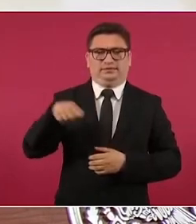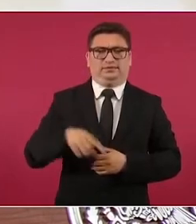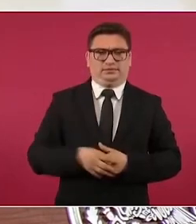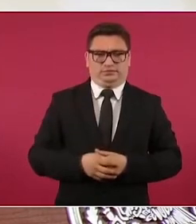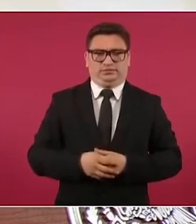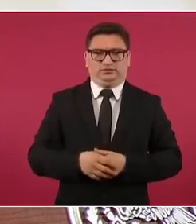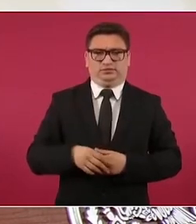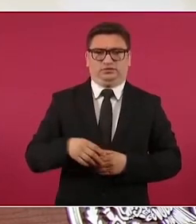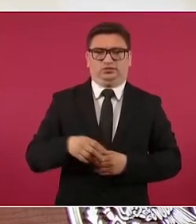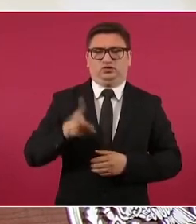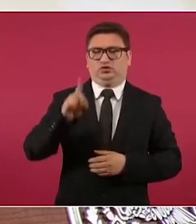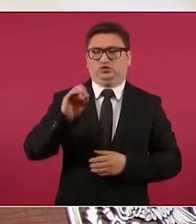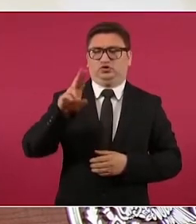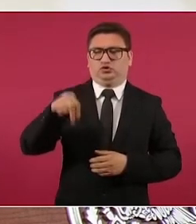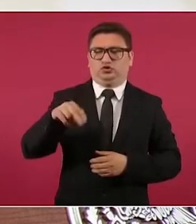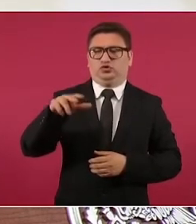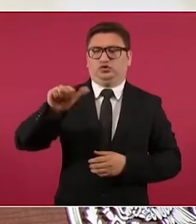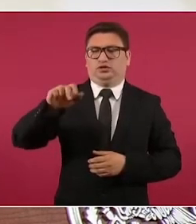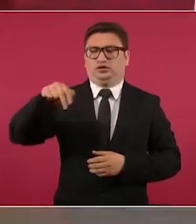don Antonio Ortiz Mena.